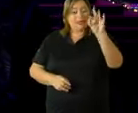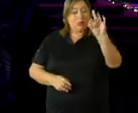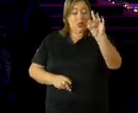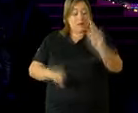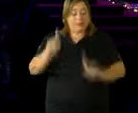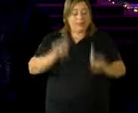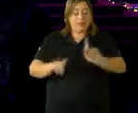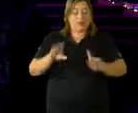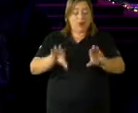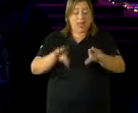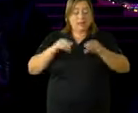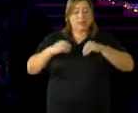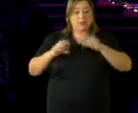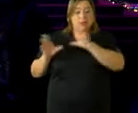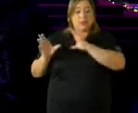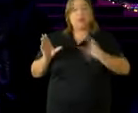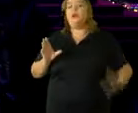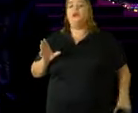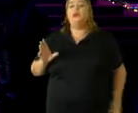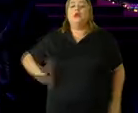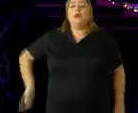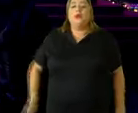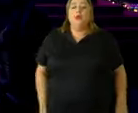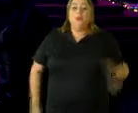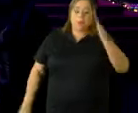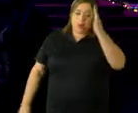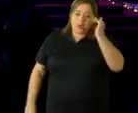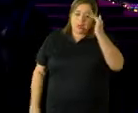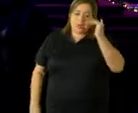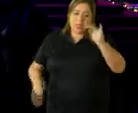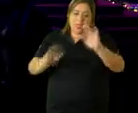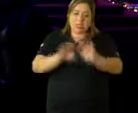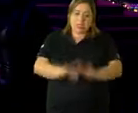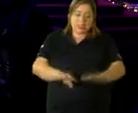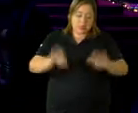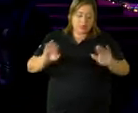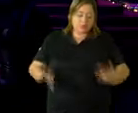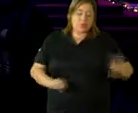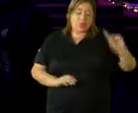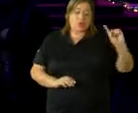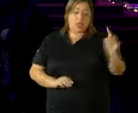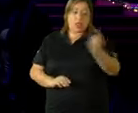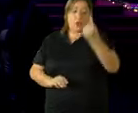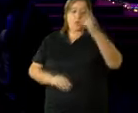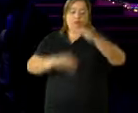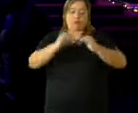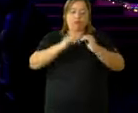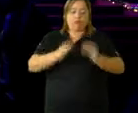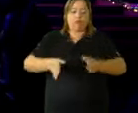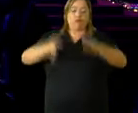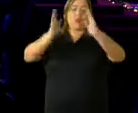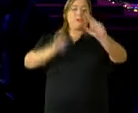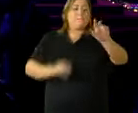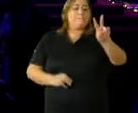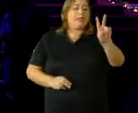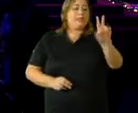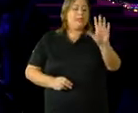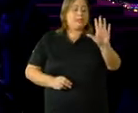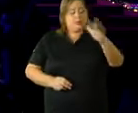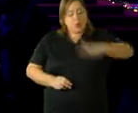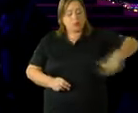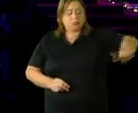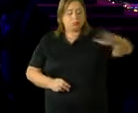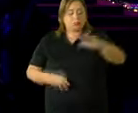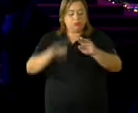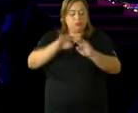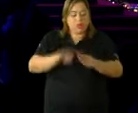que es Yesiclo. Estos son los niños de un solo residencial, 25 niños aproximadamente, y